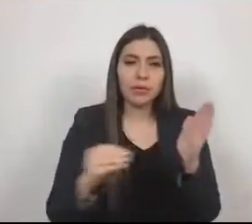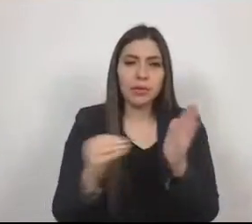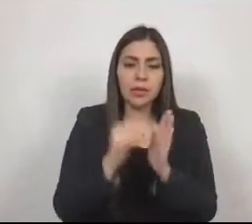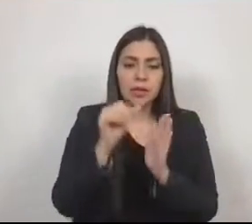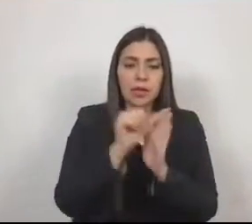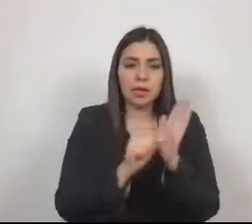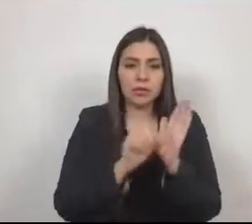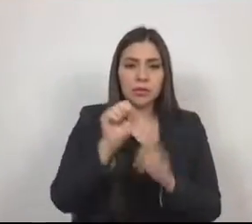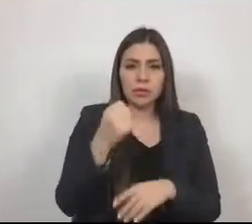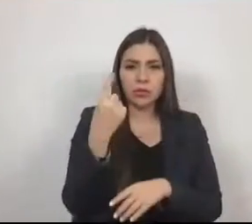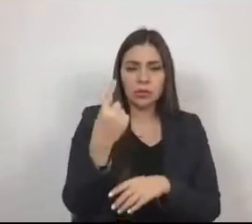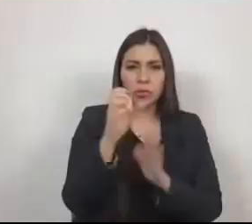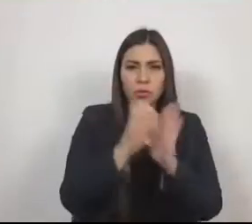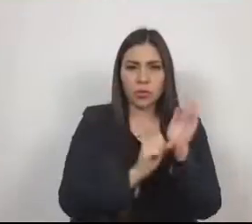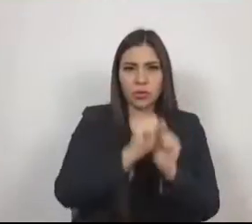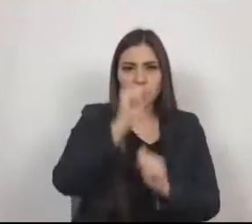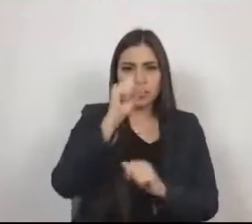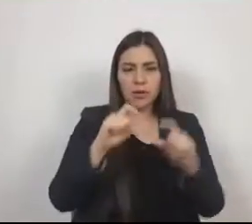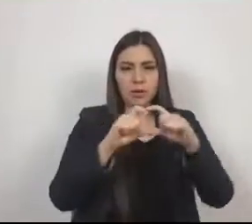61, fracción